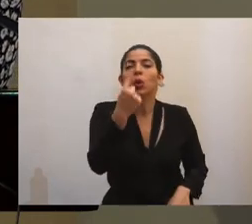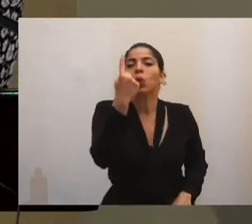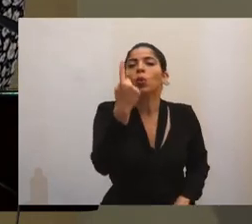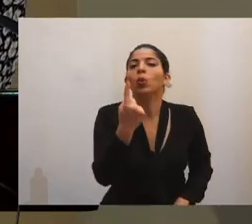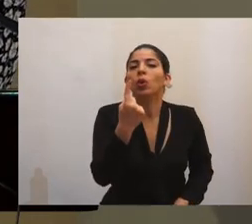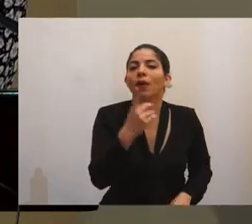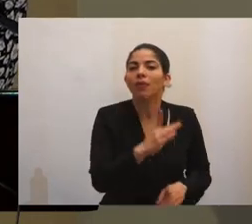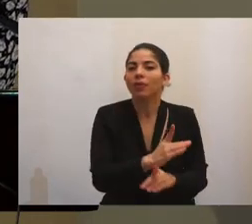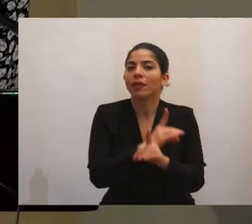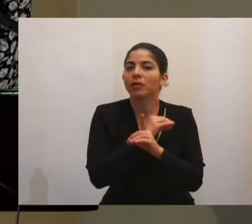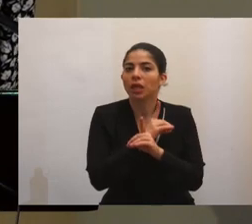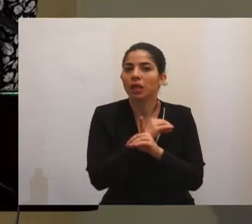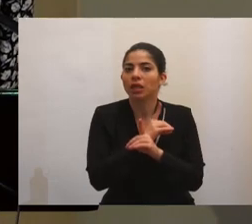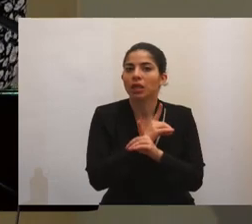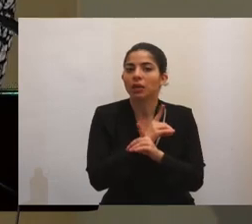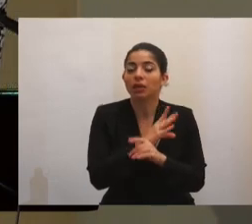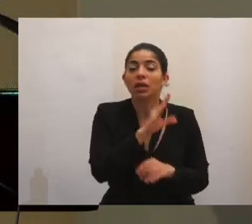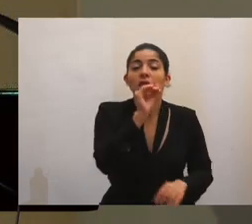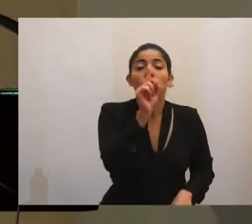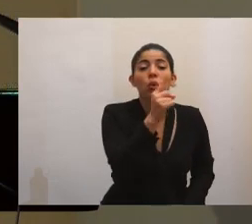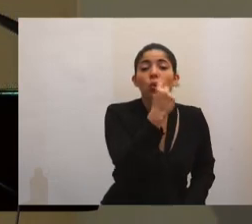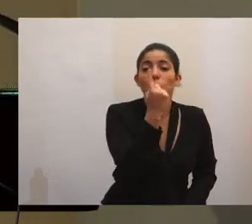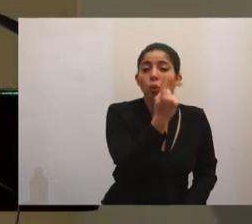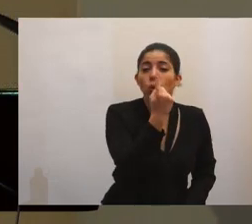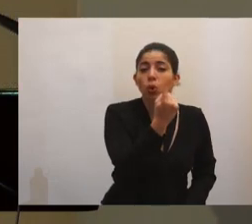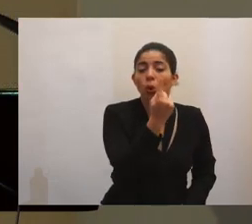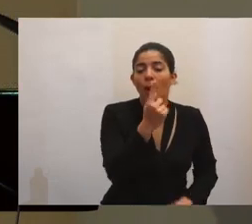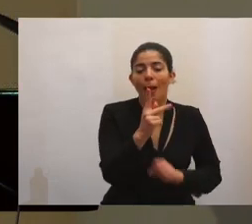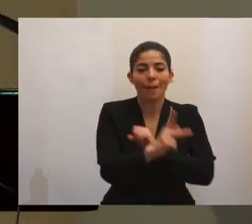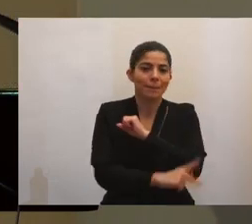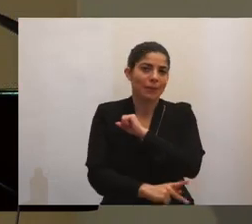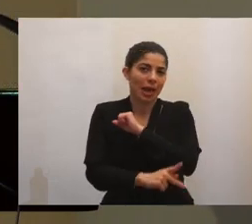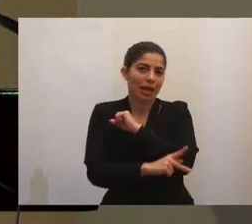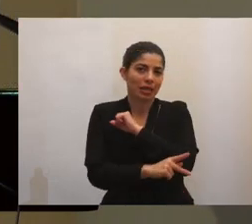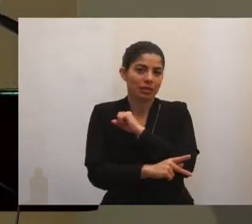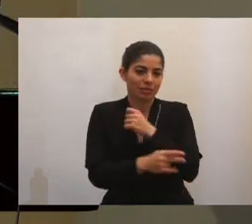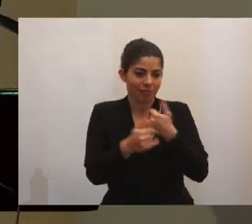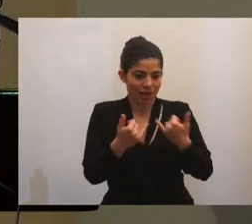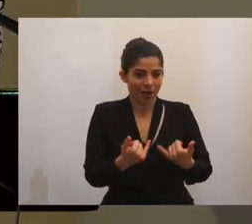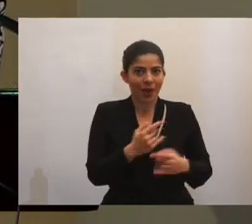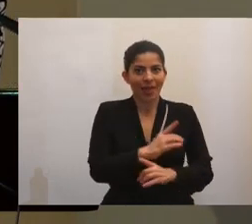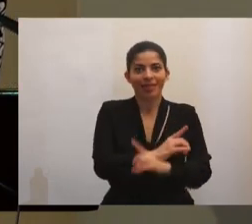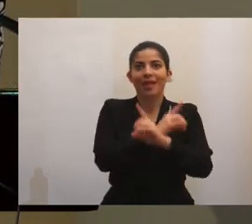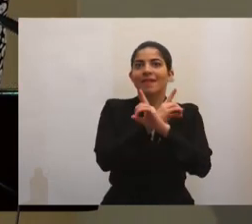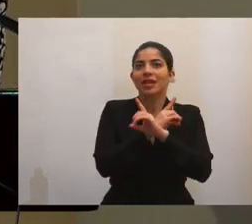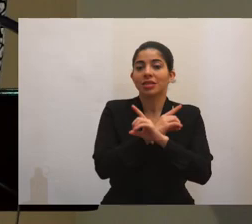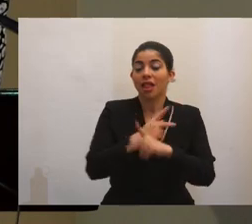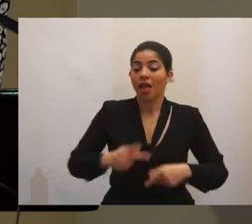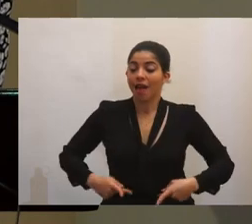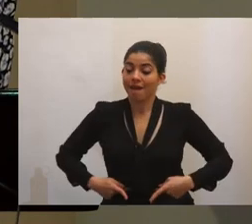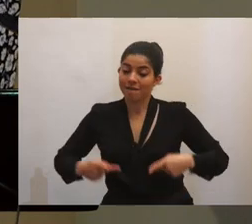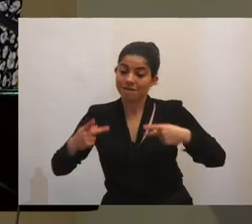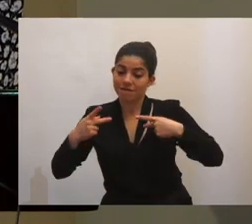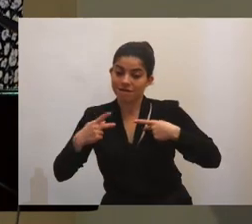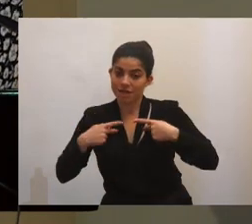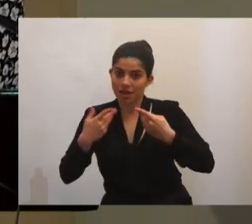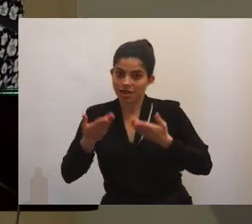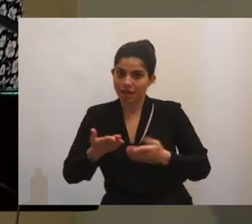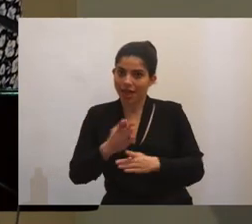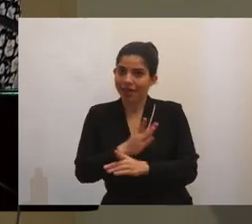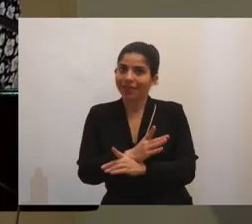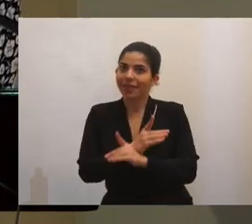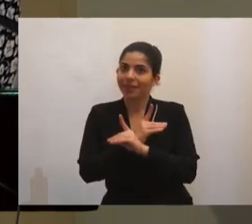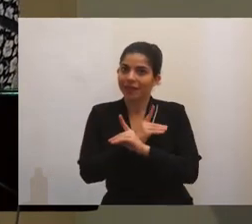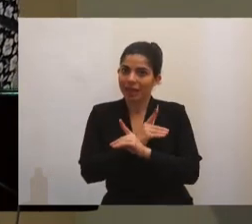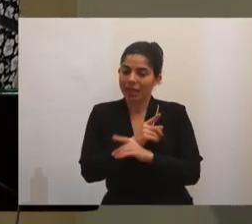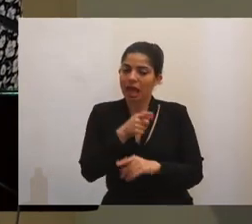defender. Y uno, el país que aquí estamos defendiendo y la vida que en él estamos defendiendo.